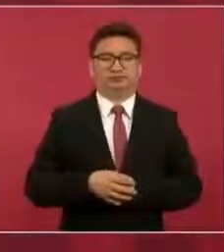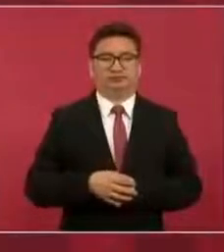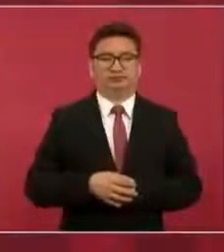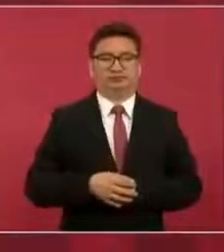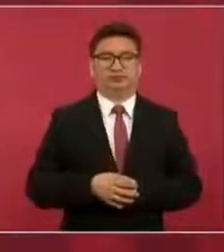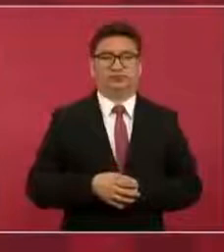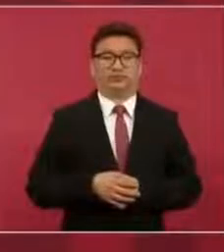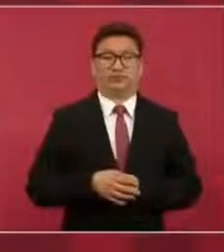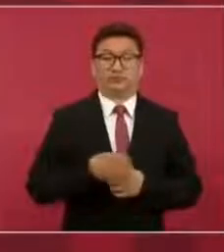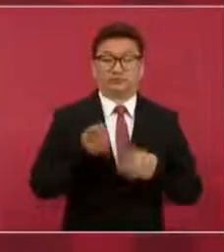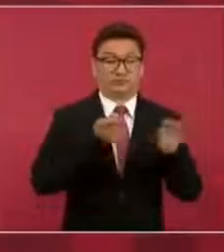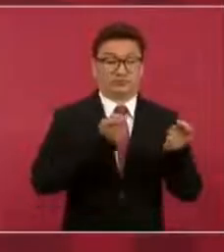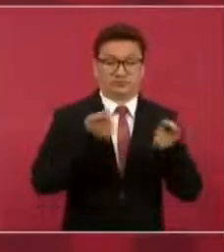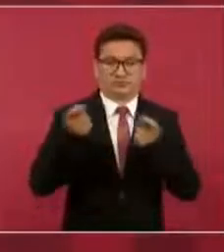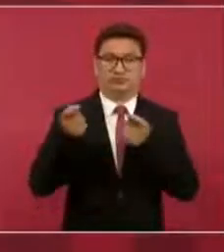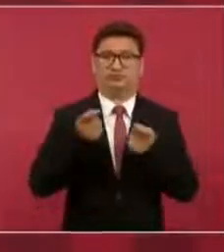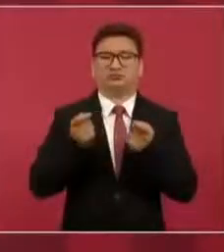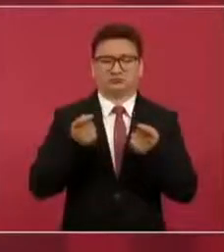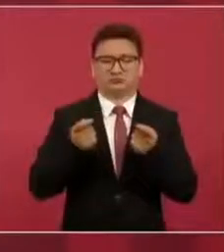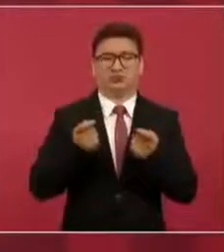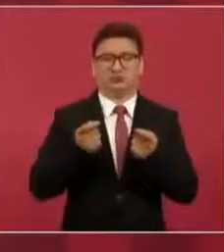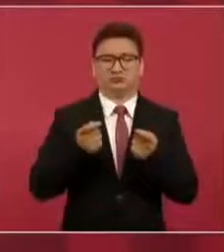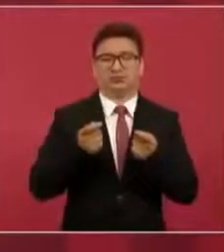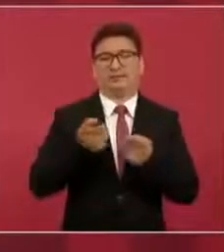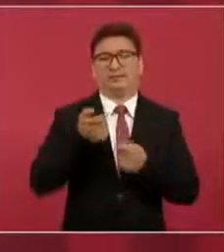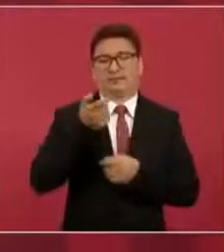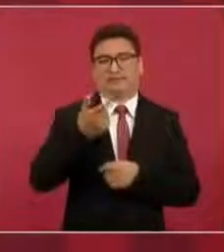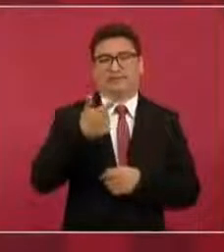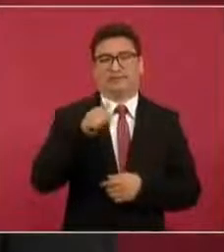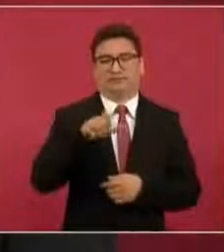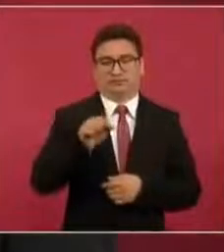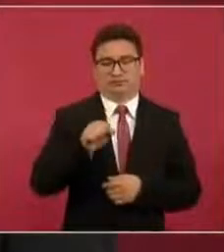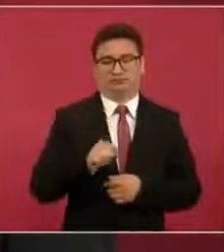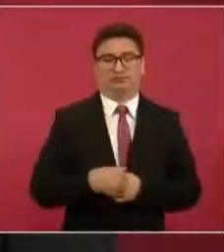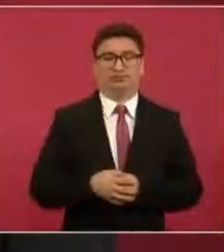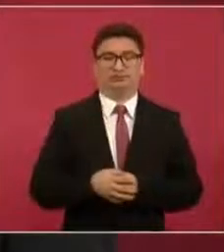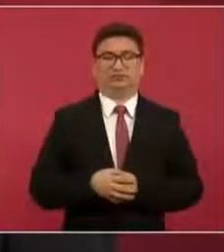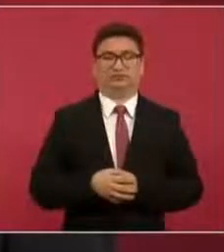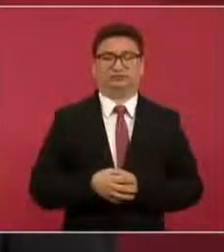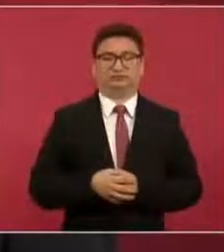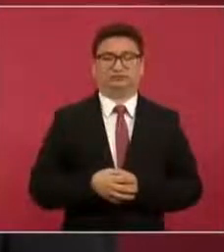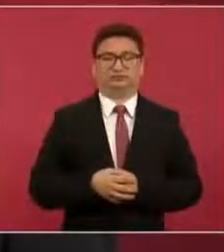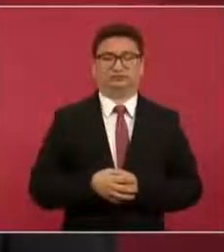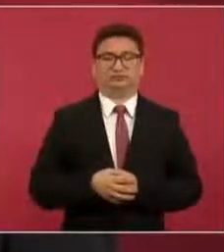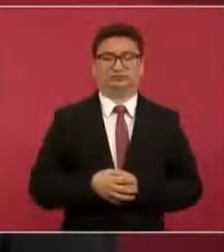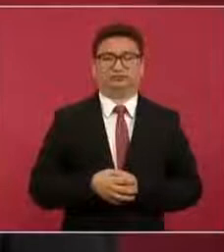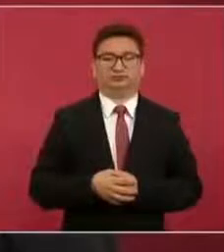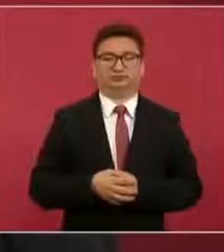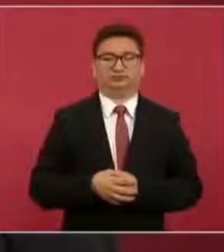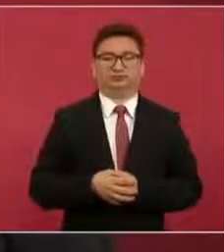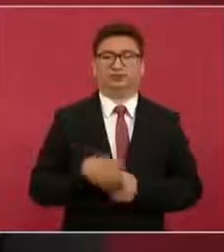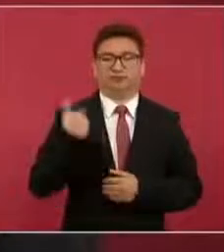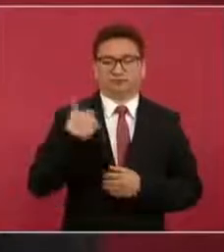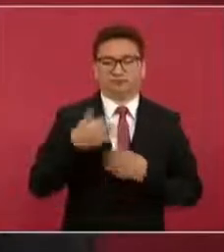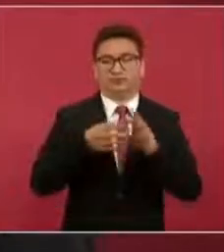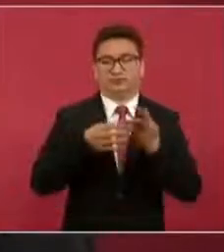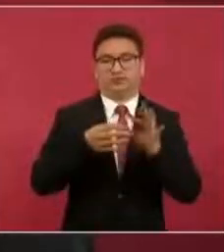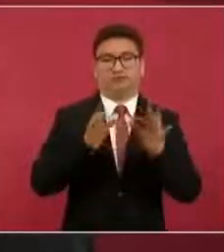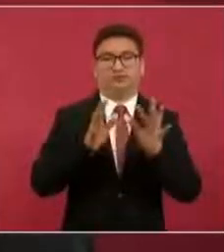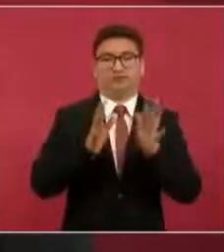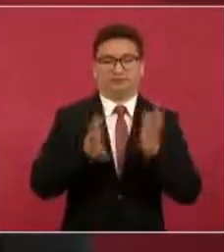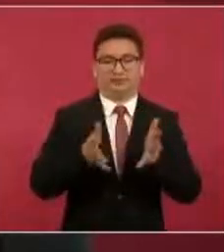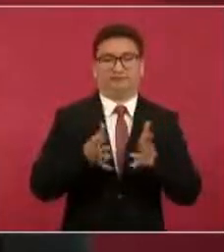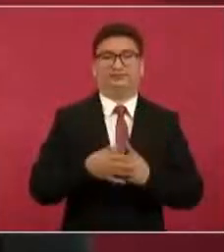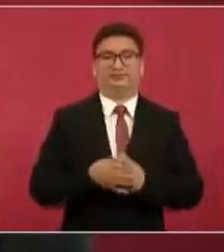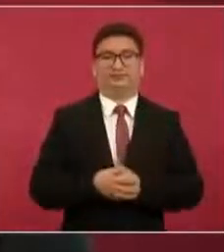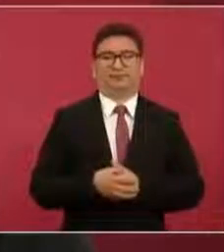fuera de control en el precio del gas. Y ya expliqué el caso